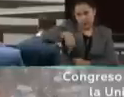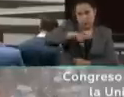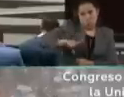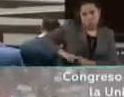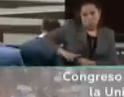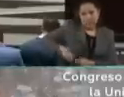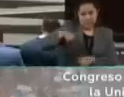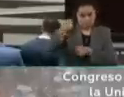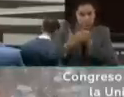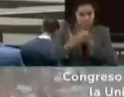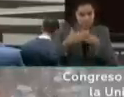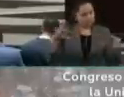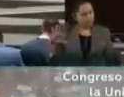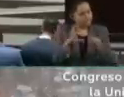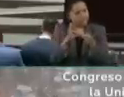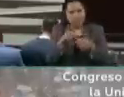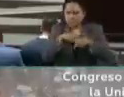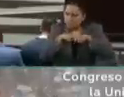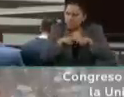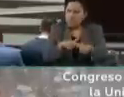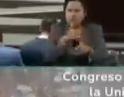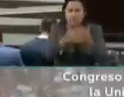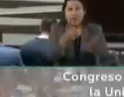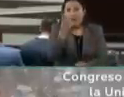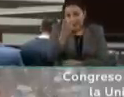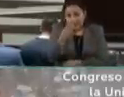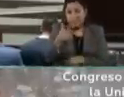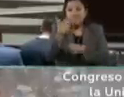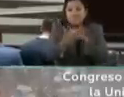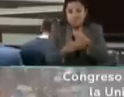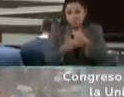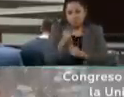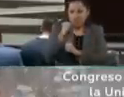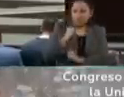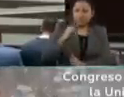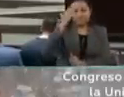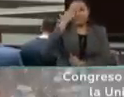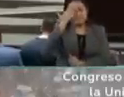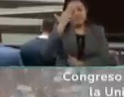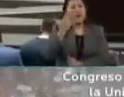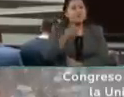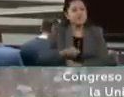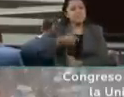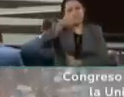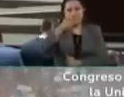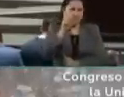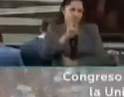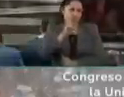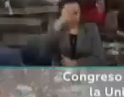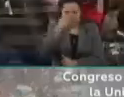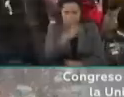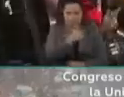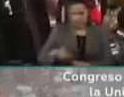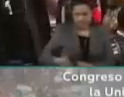que encabezará la primera mujer presidenta de México, la doctora Claudia Sheinbaum Pardo.